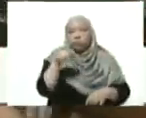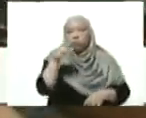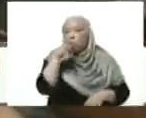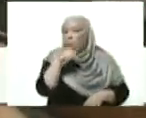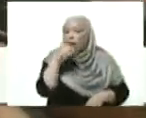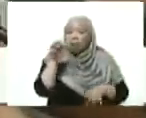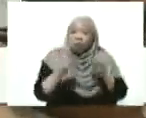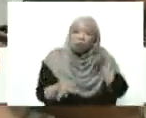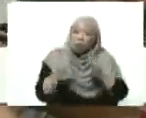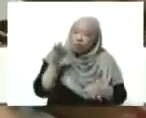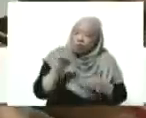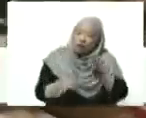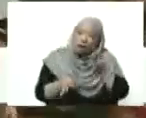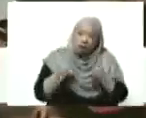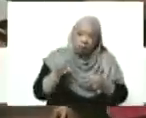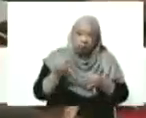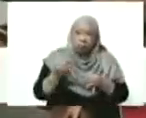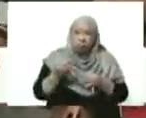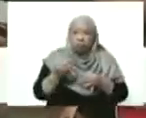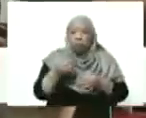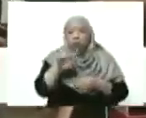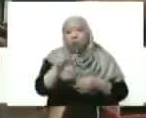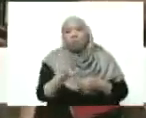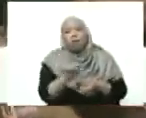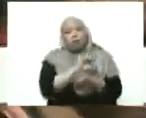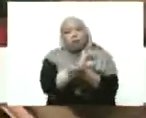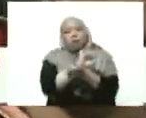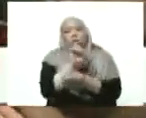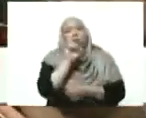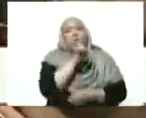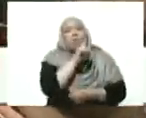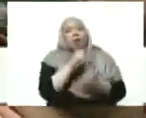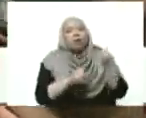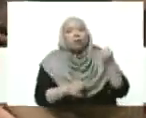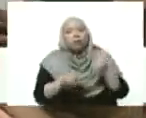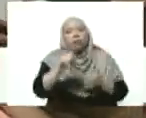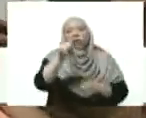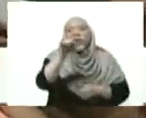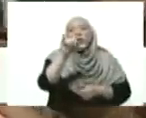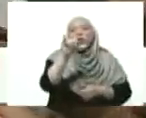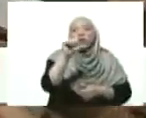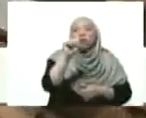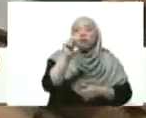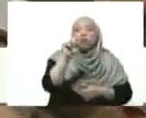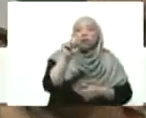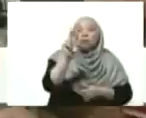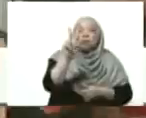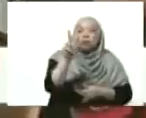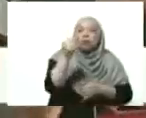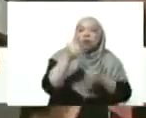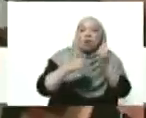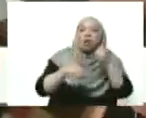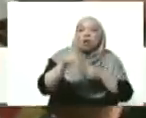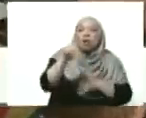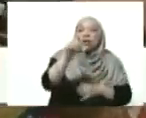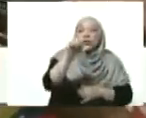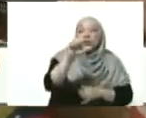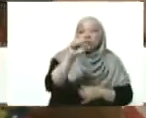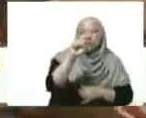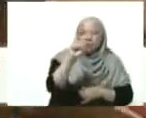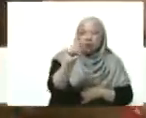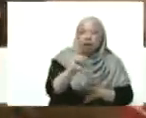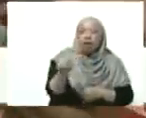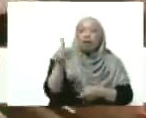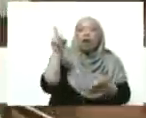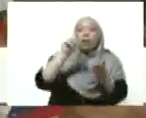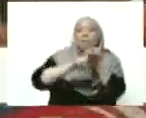están cometiendo. Bien, ¿su nombre y apellido? Lizeth Díaz, esposa de Armando Marcano. Bien, agradecemos las